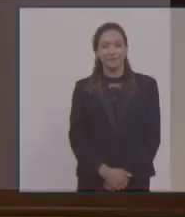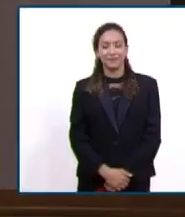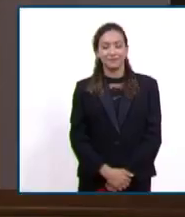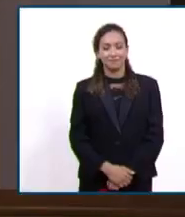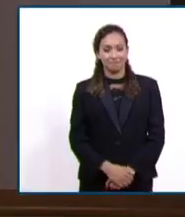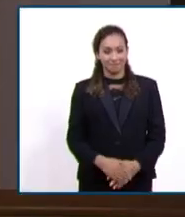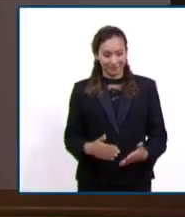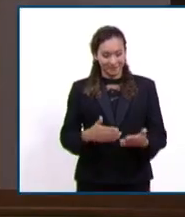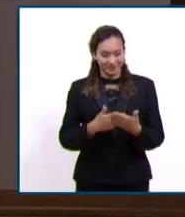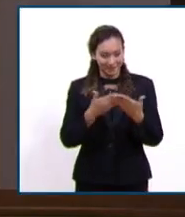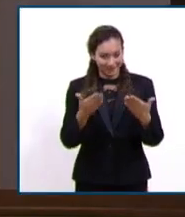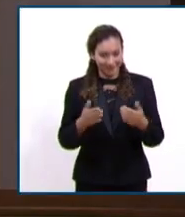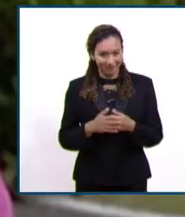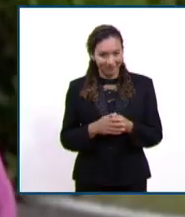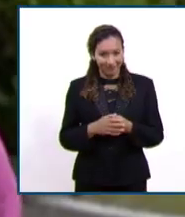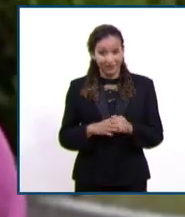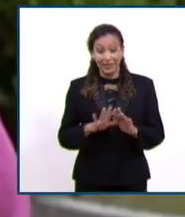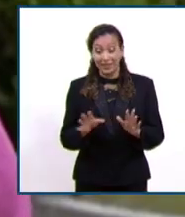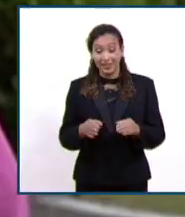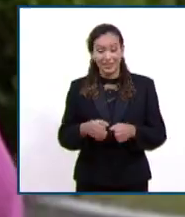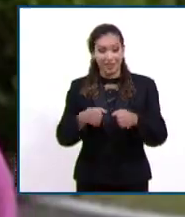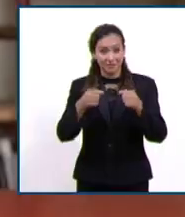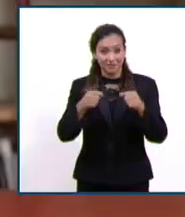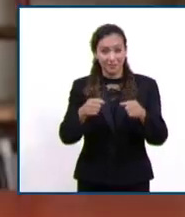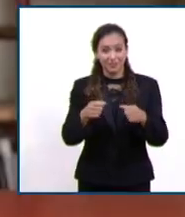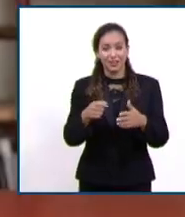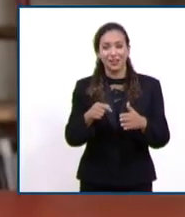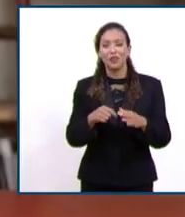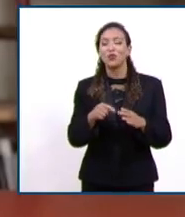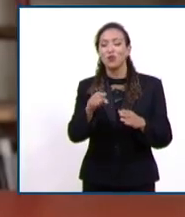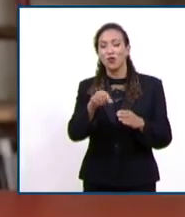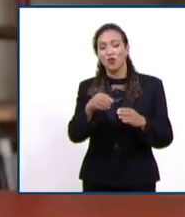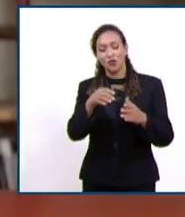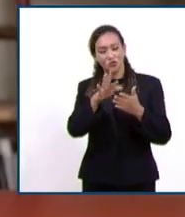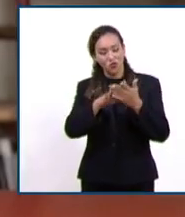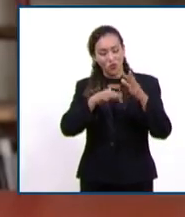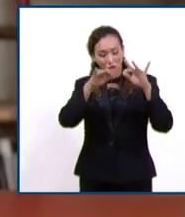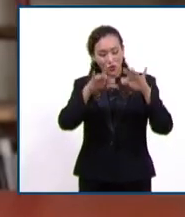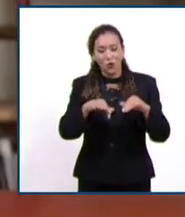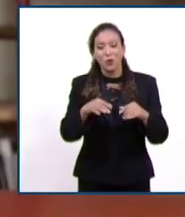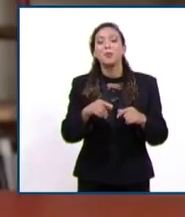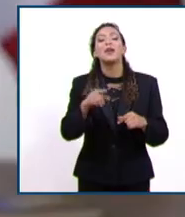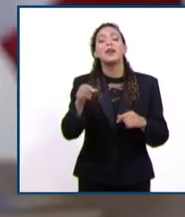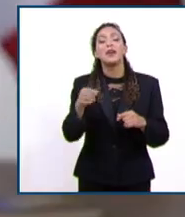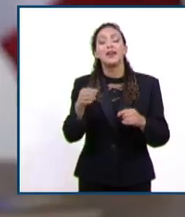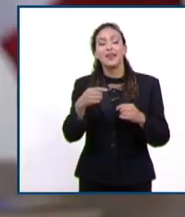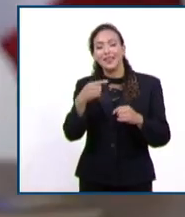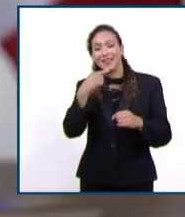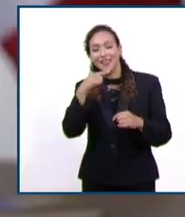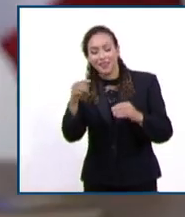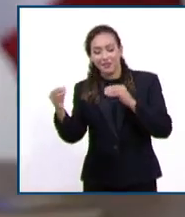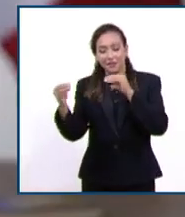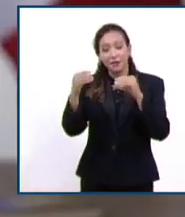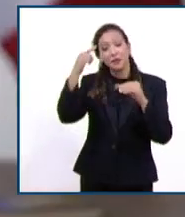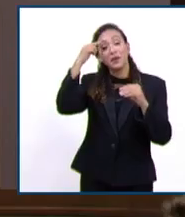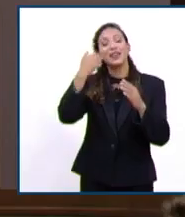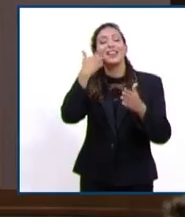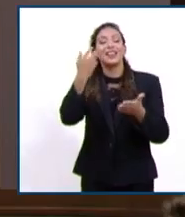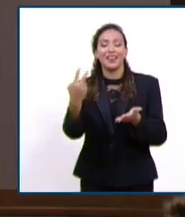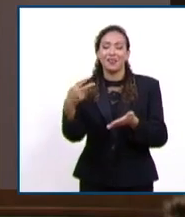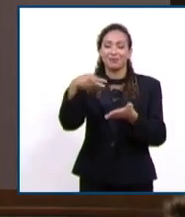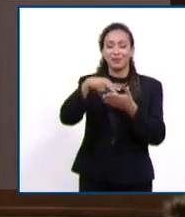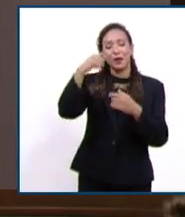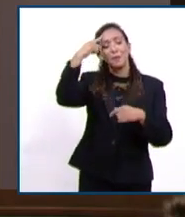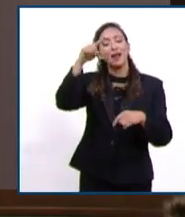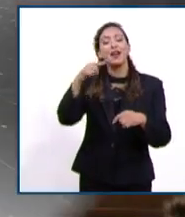Más adelante, confirman sede, formato y número de debates entre aspirantes a la presidencia de la